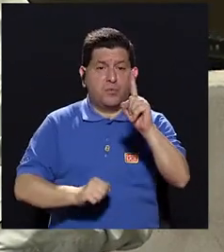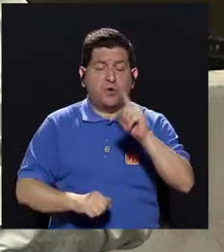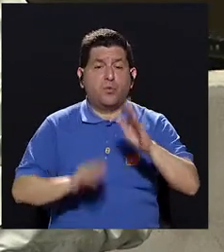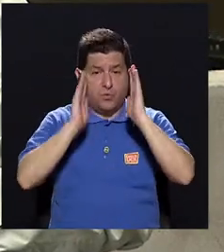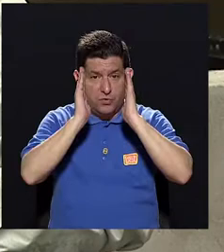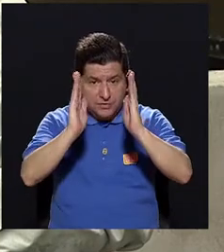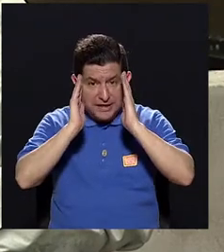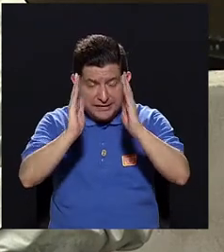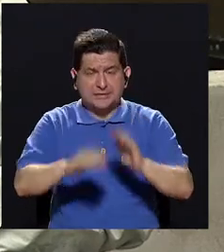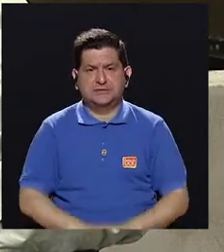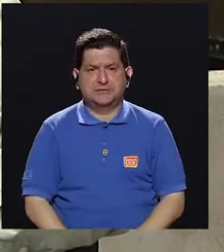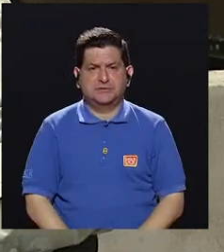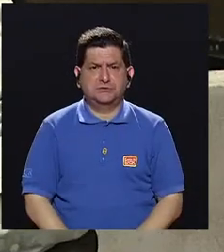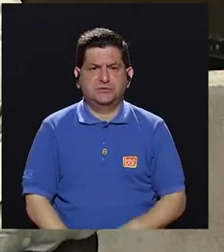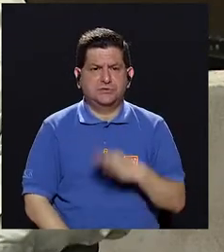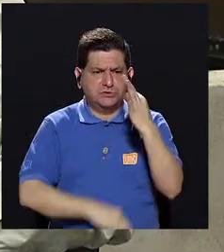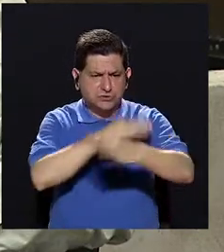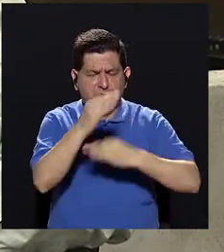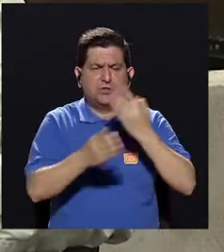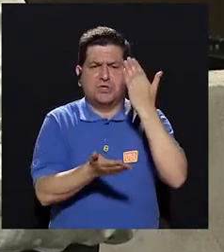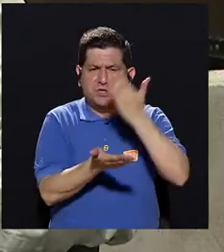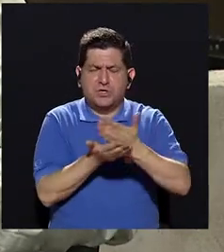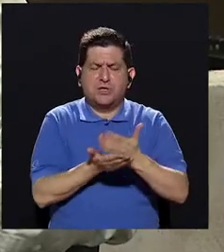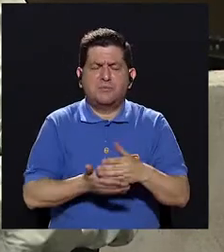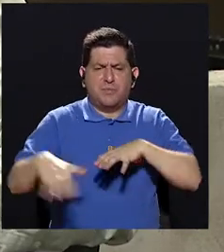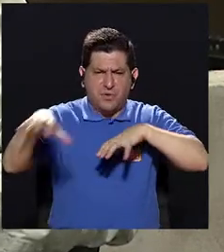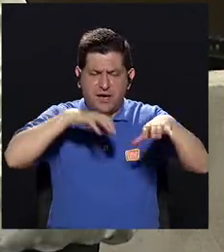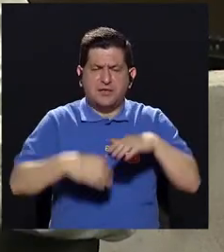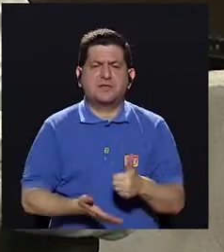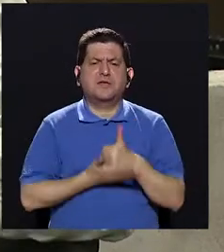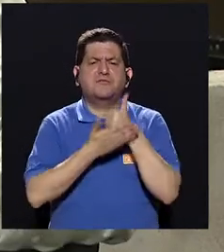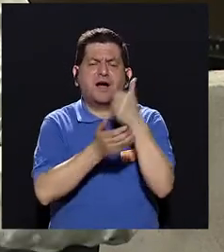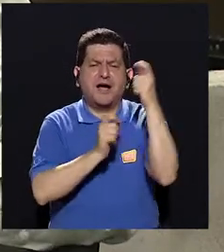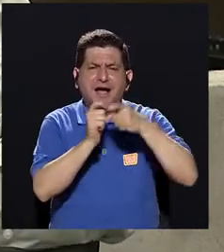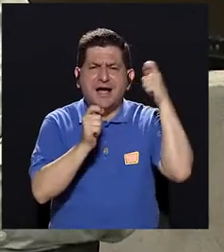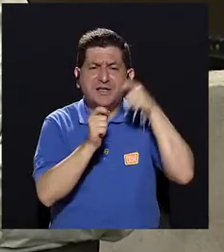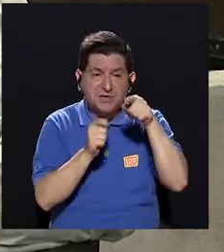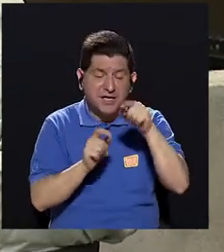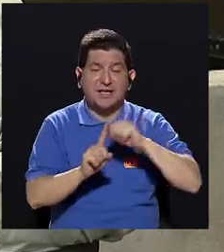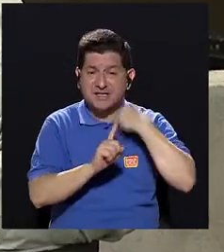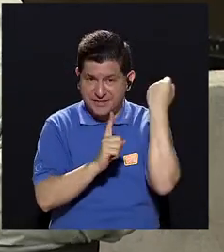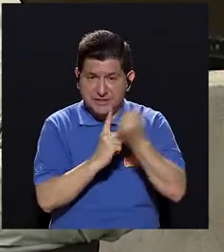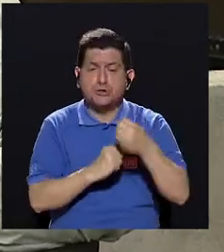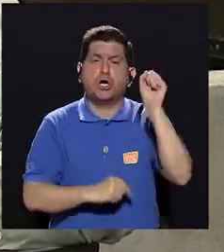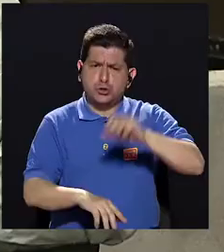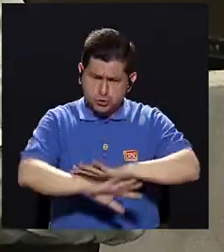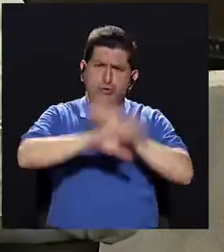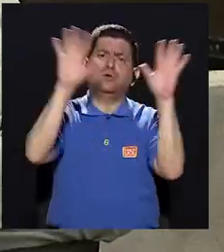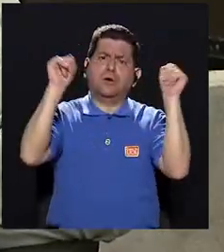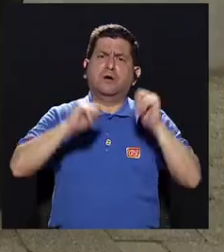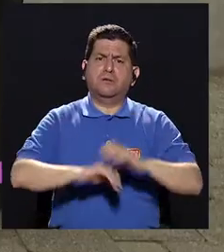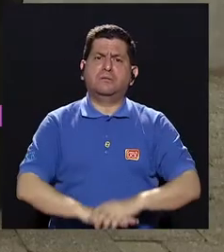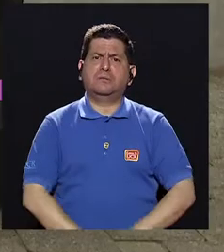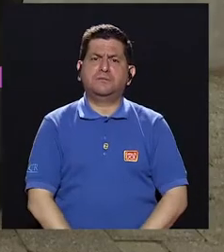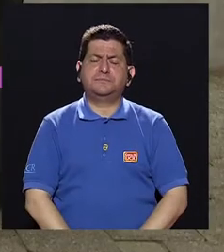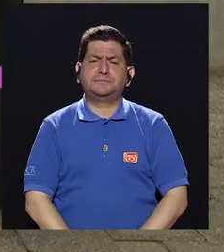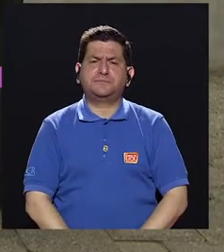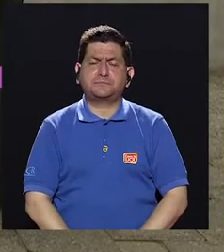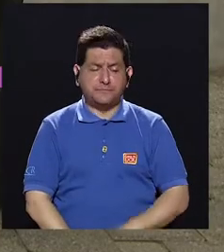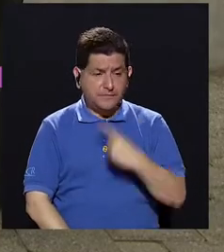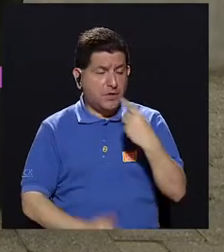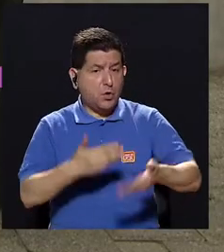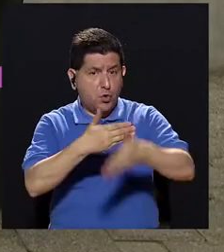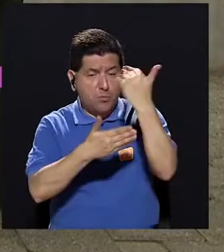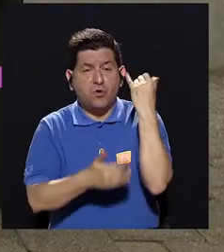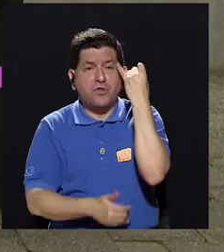de consulta. ¿Existe algún tipo de pausa activa que nos pueda mejorar específicamente en ese sentido? Sí, claro, digamos,